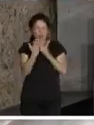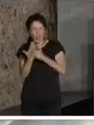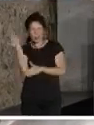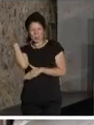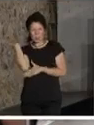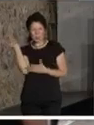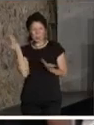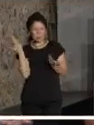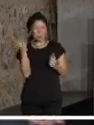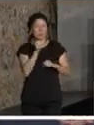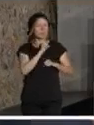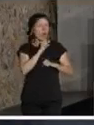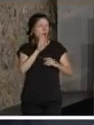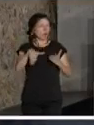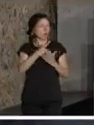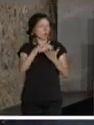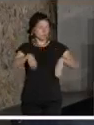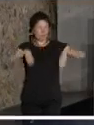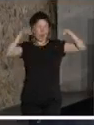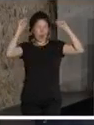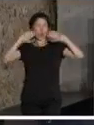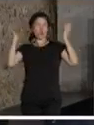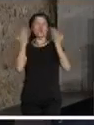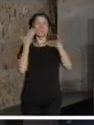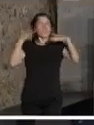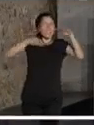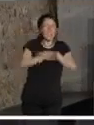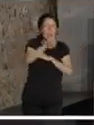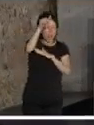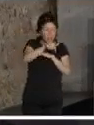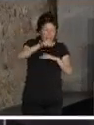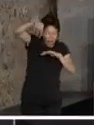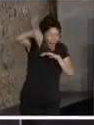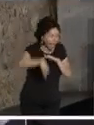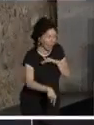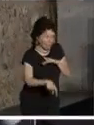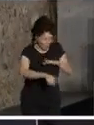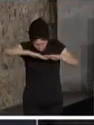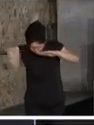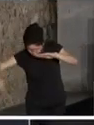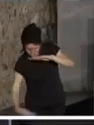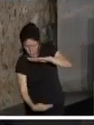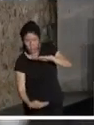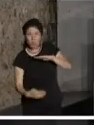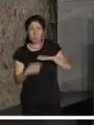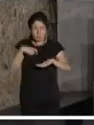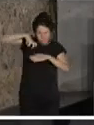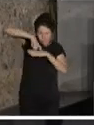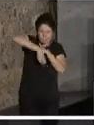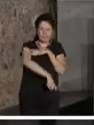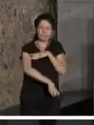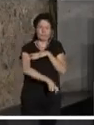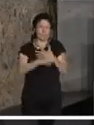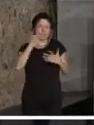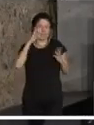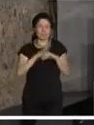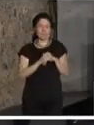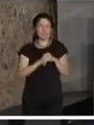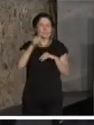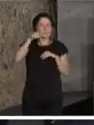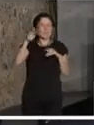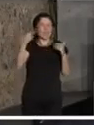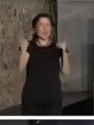hay que esperar a que el Palacio de congresos esté abierto y hay que entrar aquí en la parte de abajo en el hay que bajar unas escaleras y